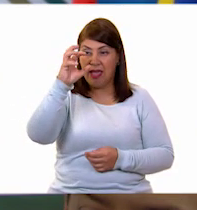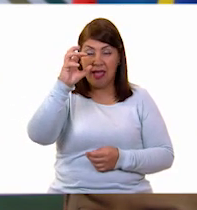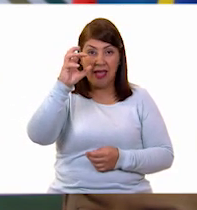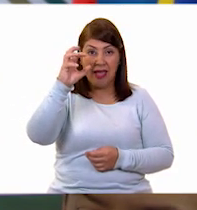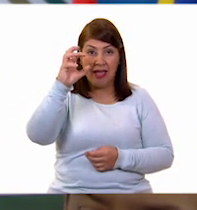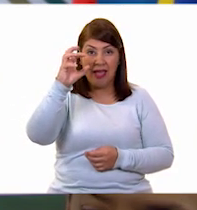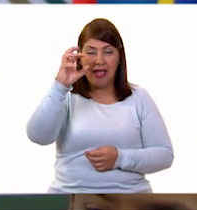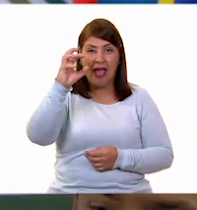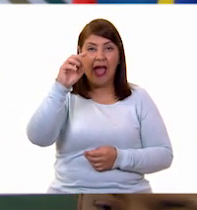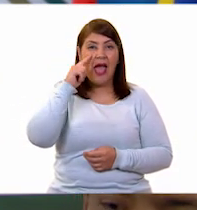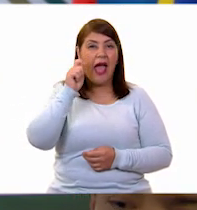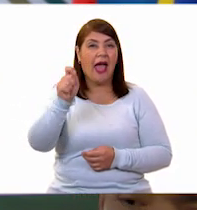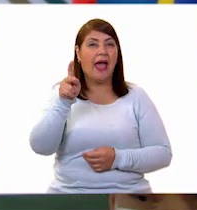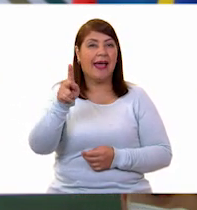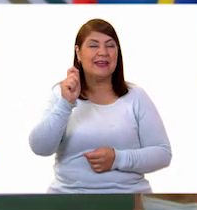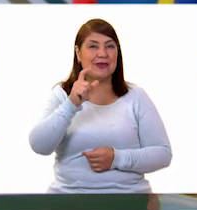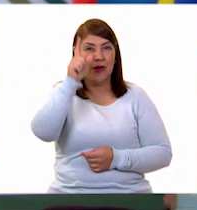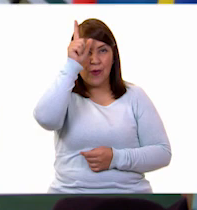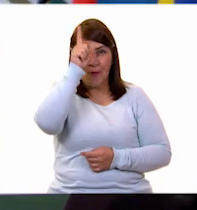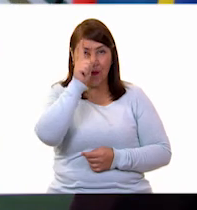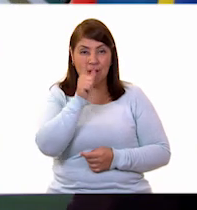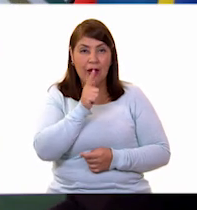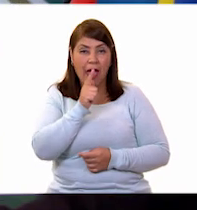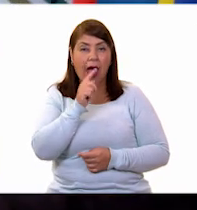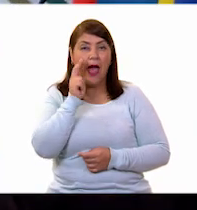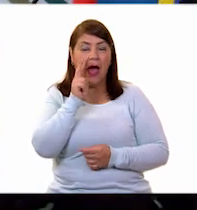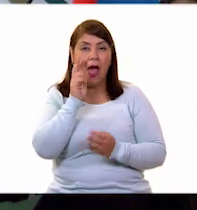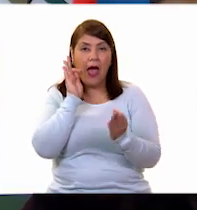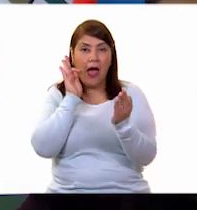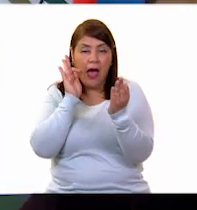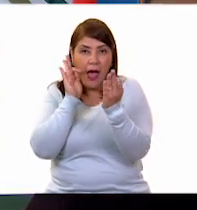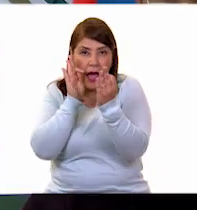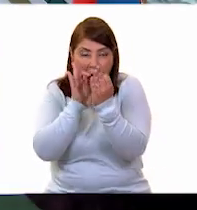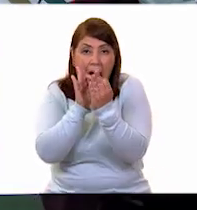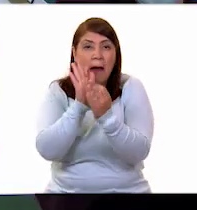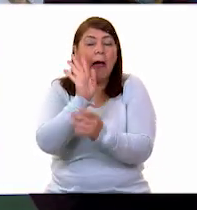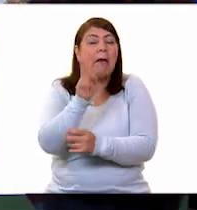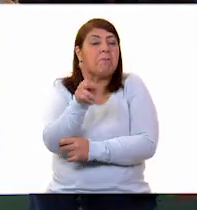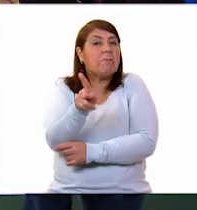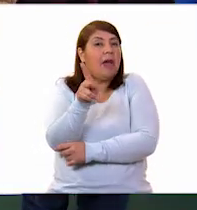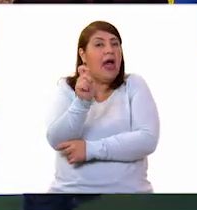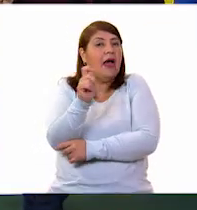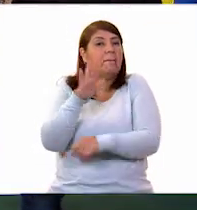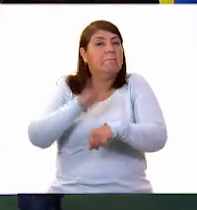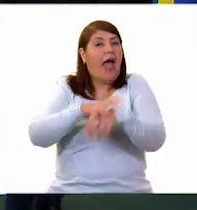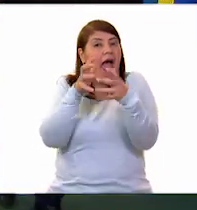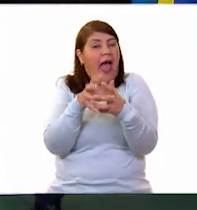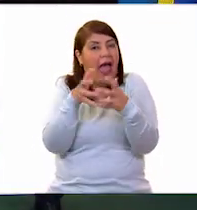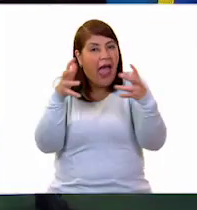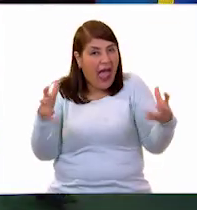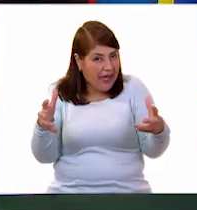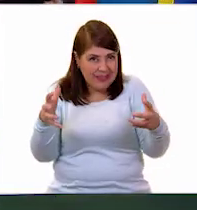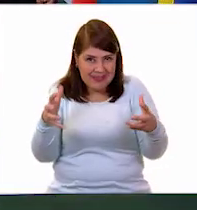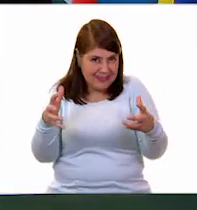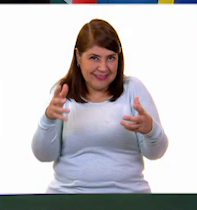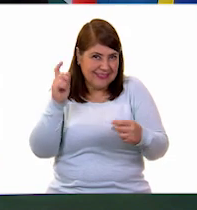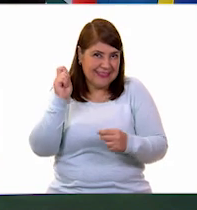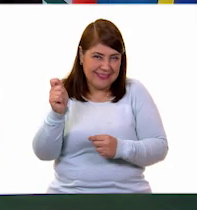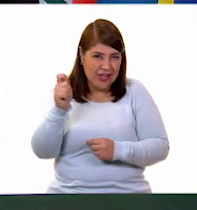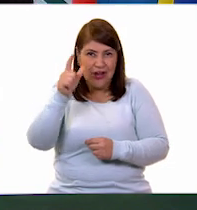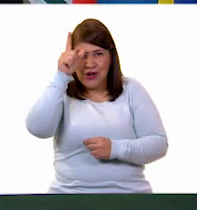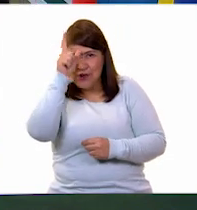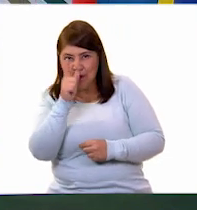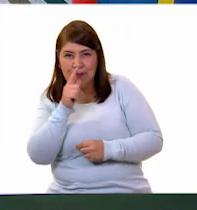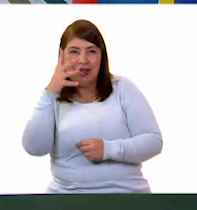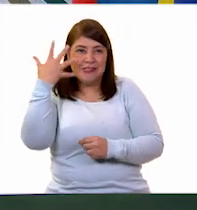que representa a la Luna ya la vimos mucho más grande y vemos que aunque la distancia de la luna y del sol